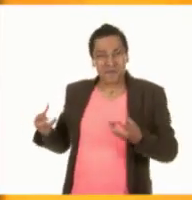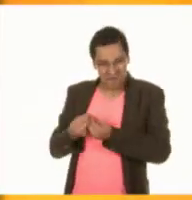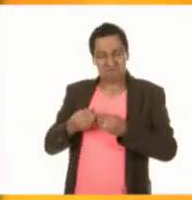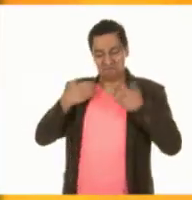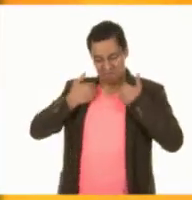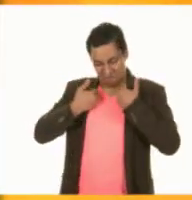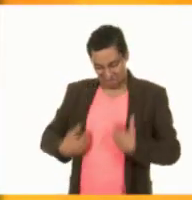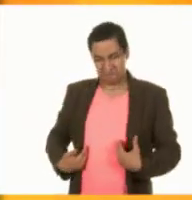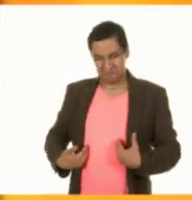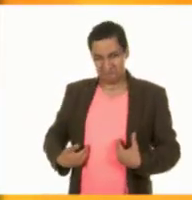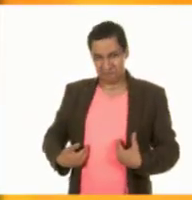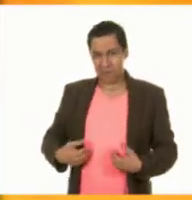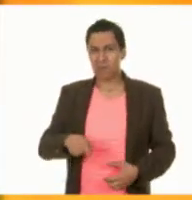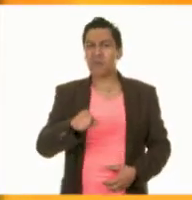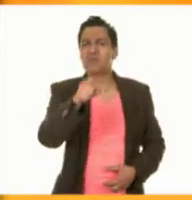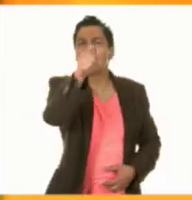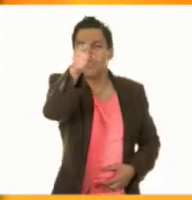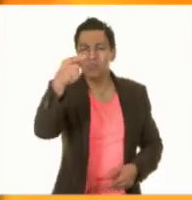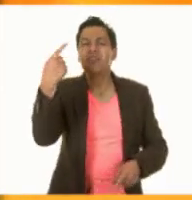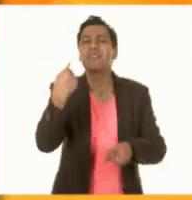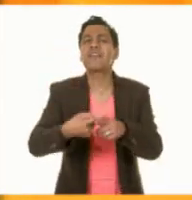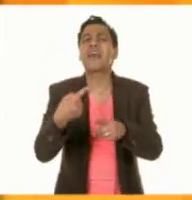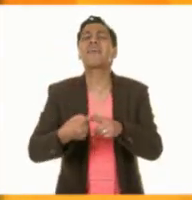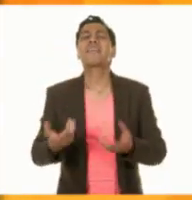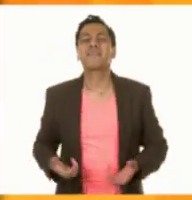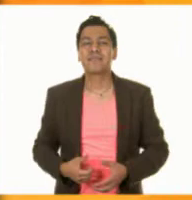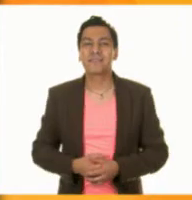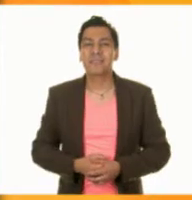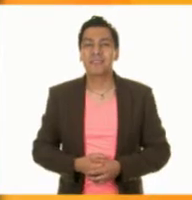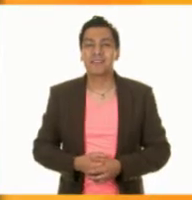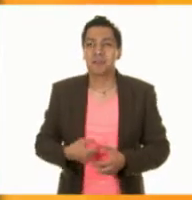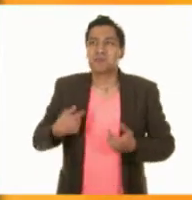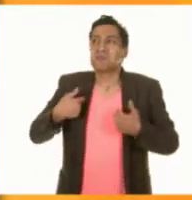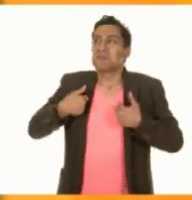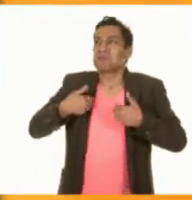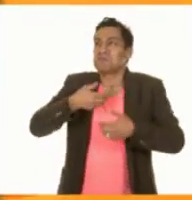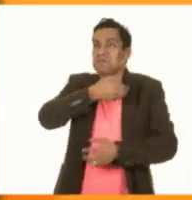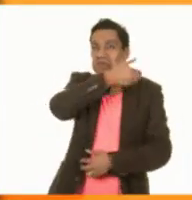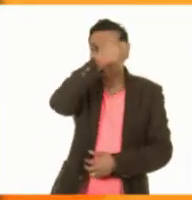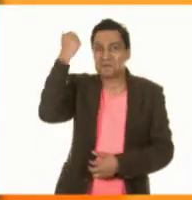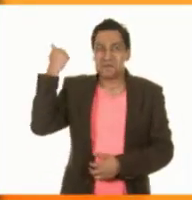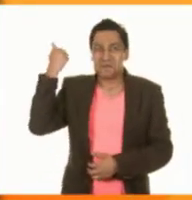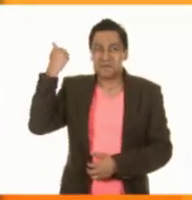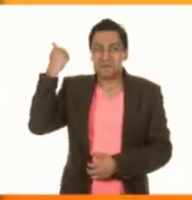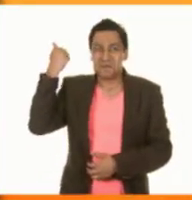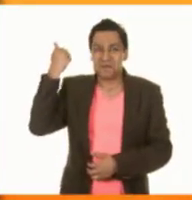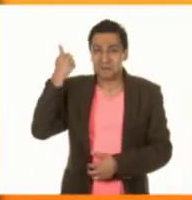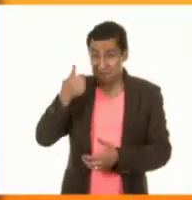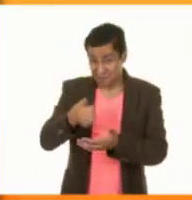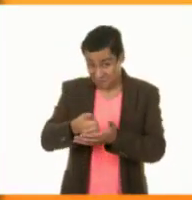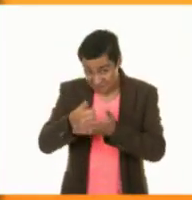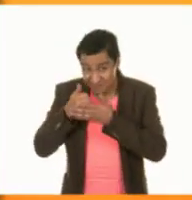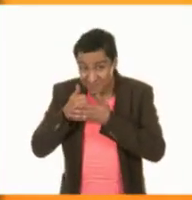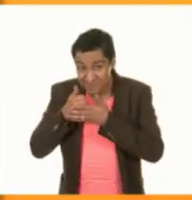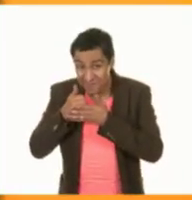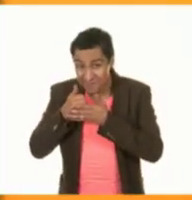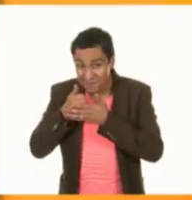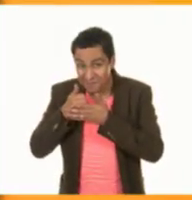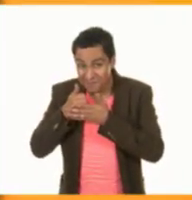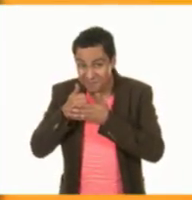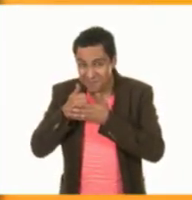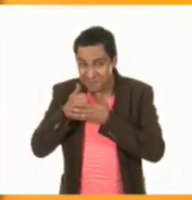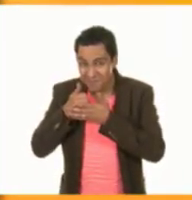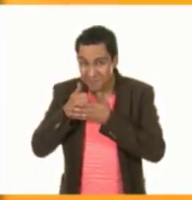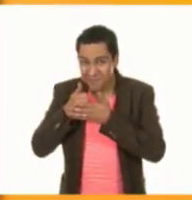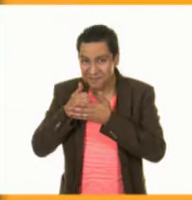¿Y tú? ¿Quién eres? No lo sé. ¿Me ayudas?